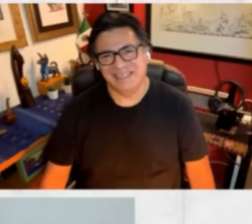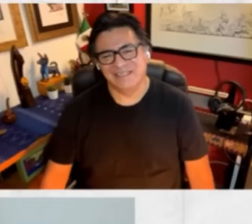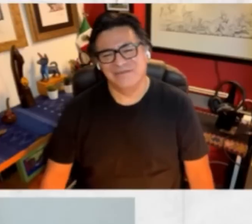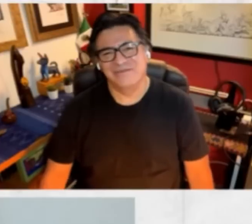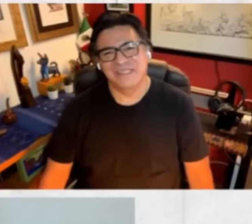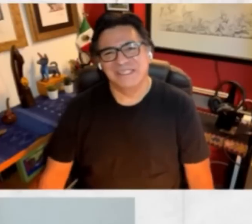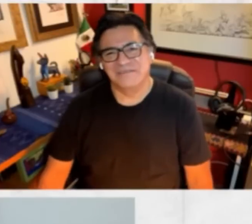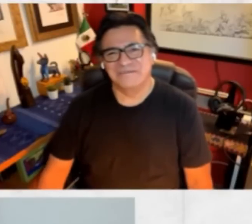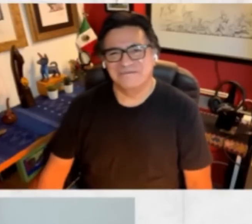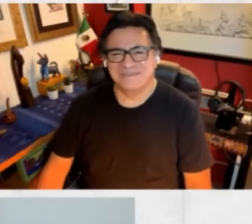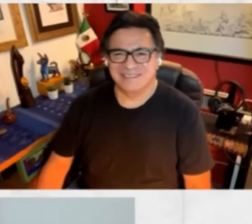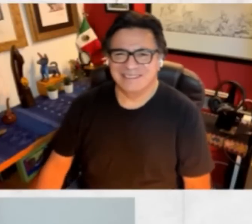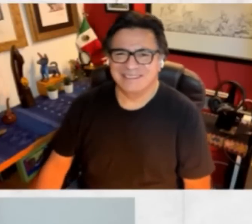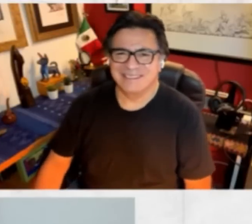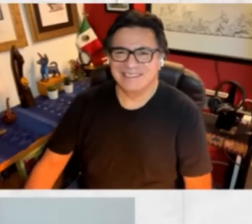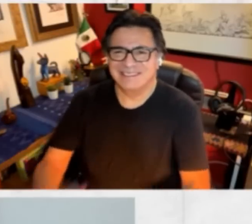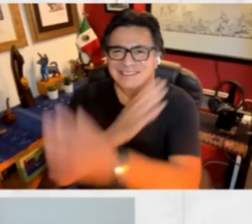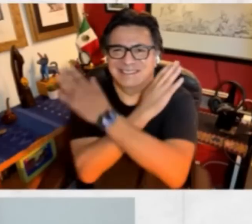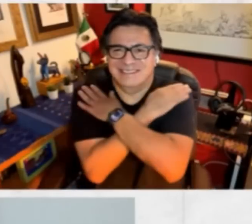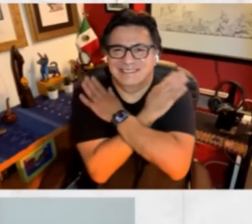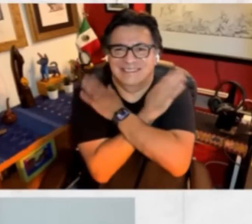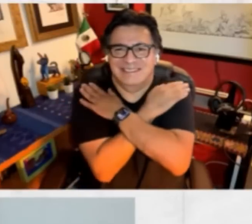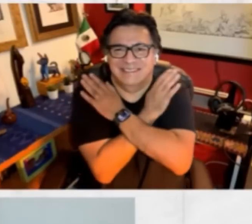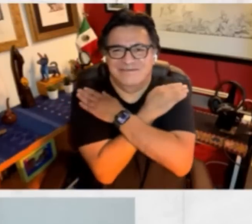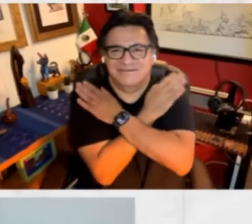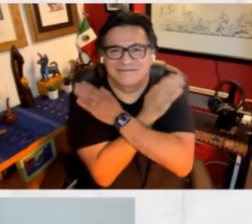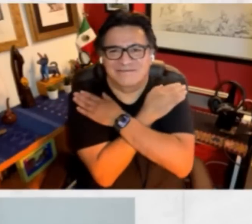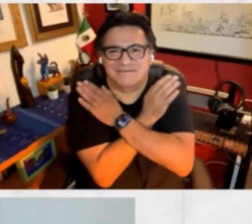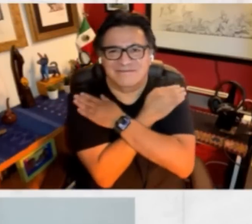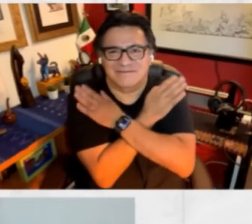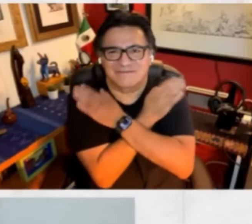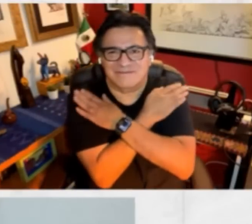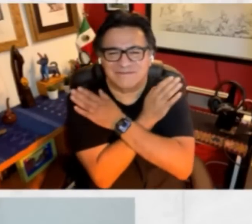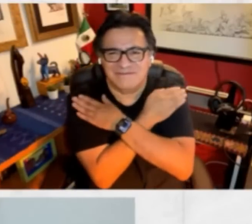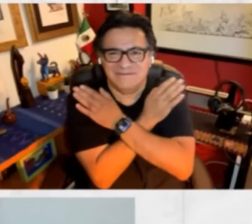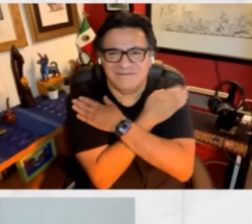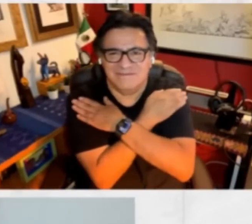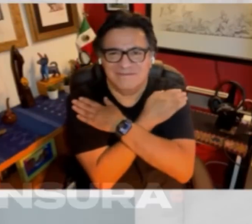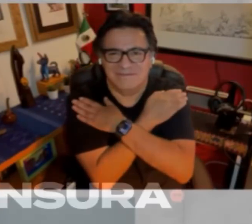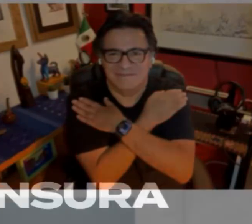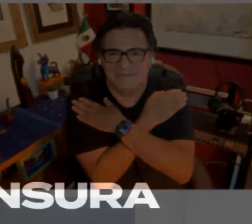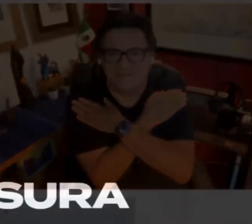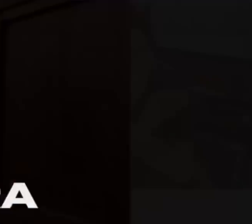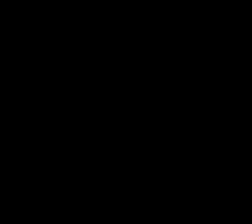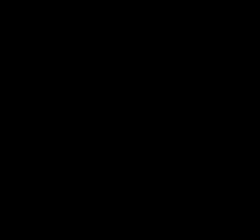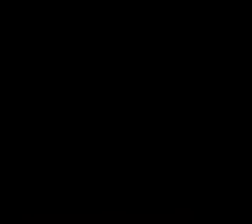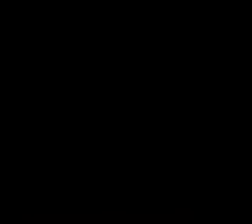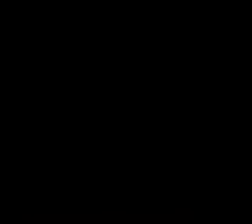Eso, mi querido Jaime, mi querido César, buenas noches, estamos al pendiente.